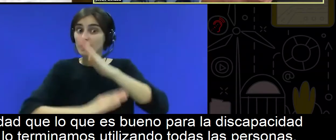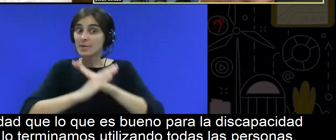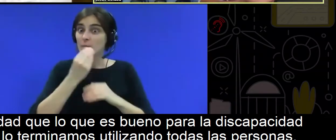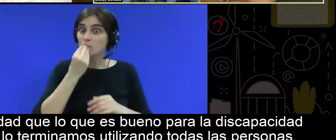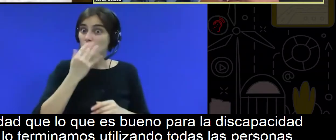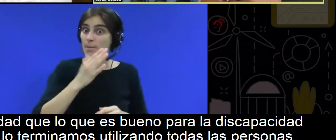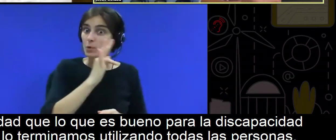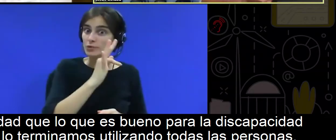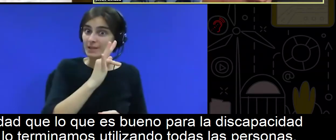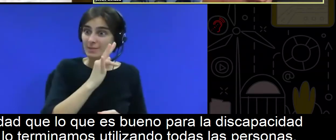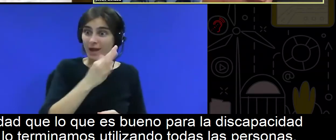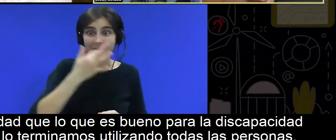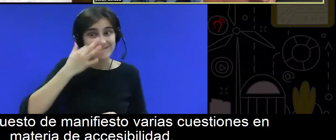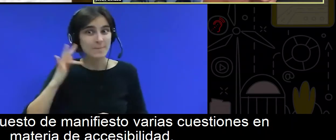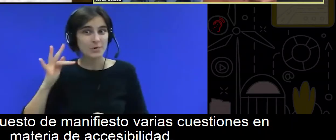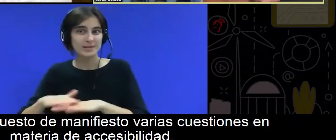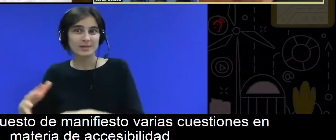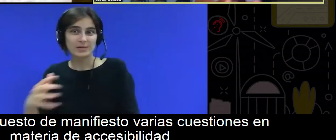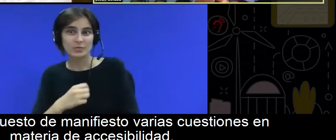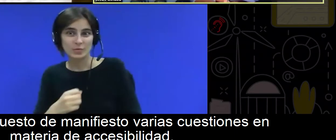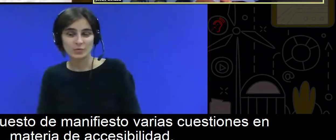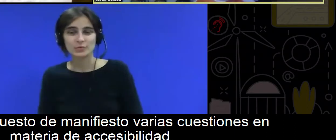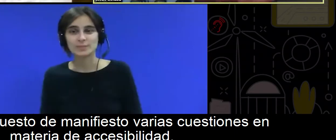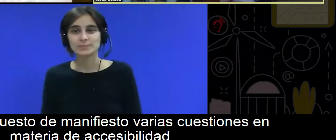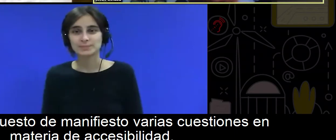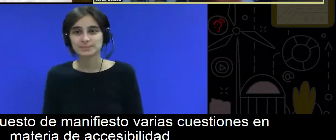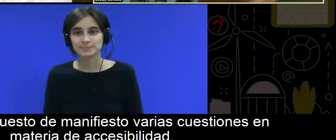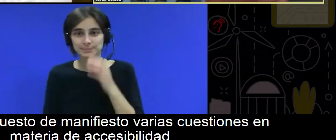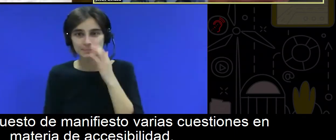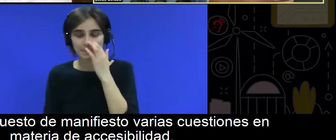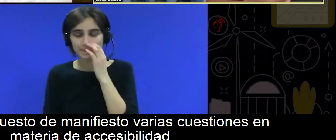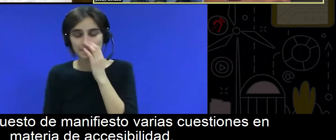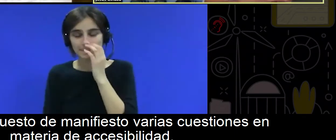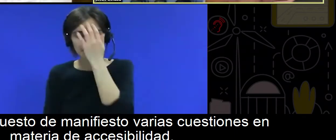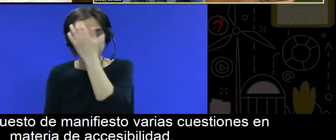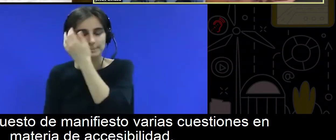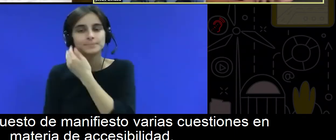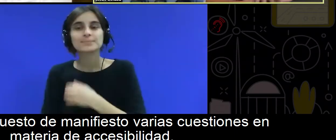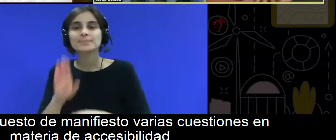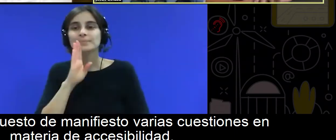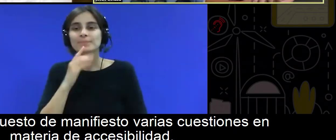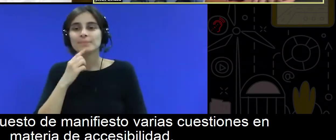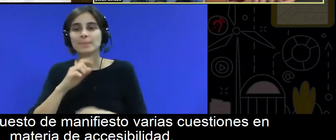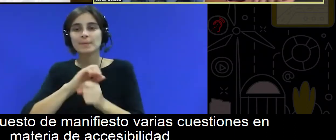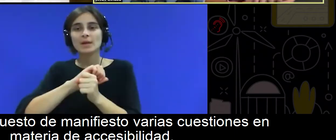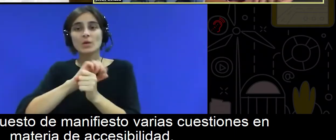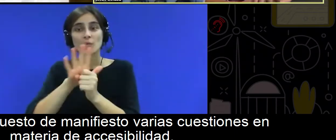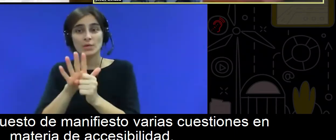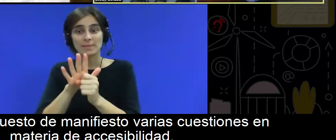utilizando todas las personas, ¿no? El COVID, de hecho, antes lo decía, ha puesto de manifiesto varias cuestiones, ¿no? En materia de